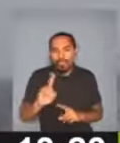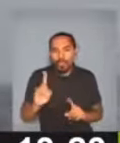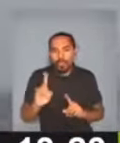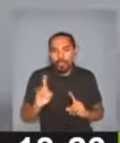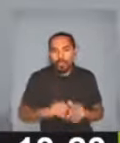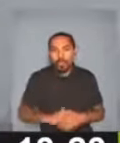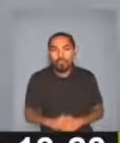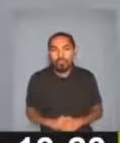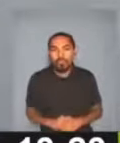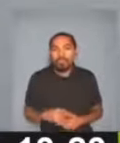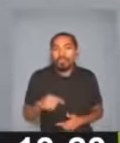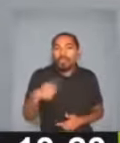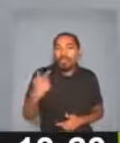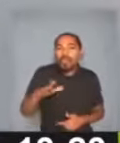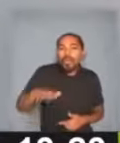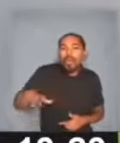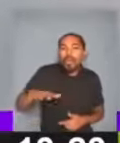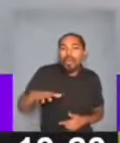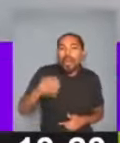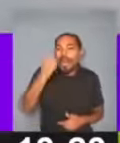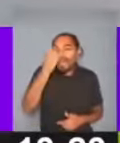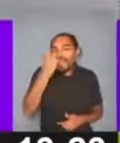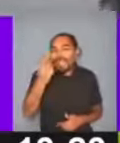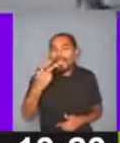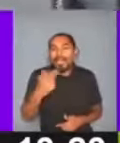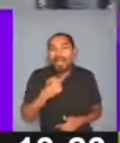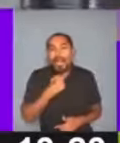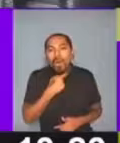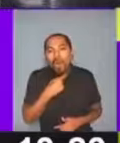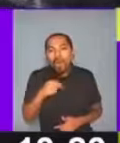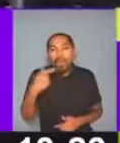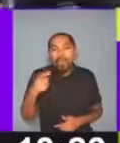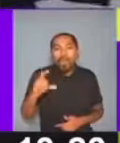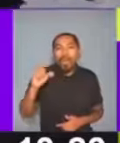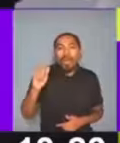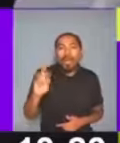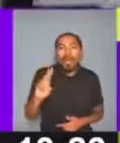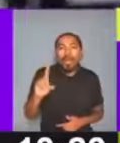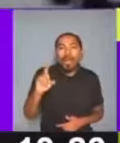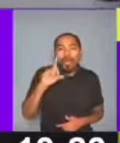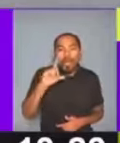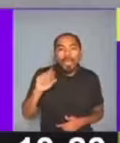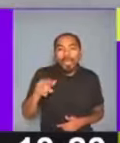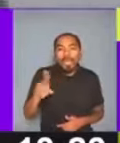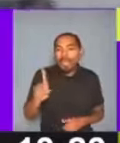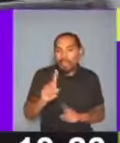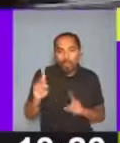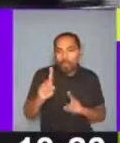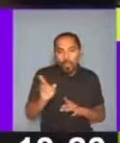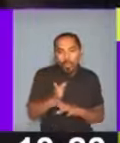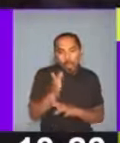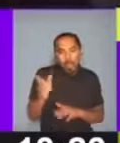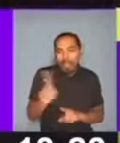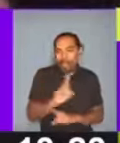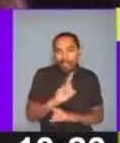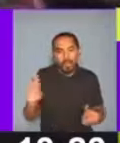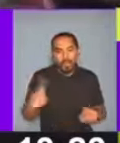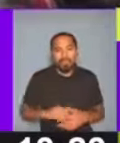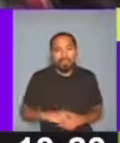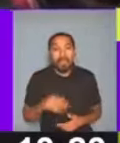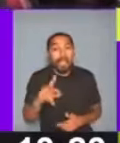barrios 23 de agosto o Carolina. Esto hay que decirlo porque Palpalá también es una ciudad grande y de un lado